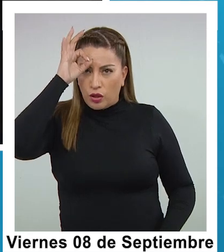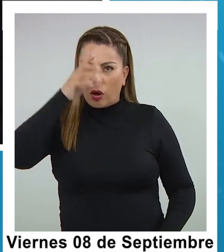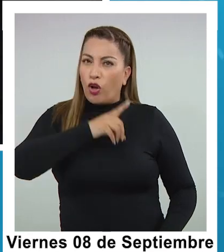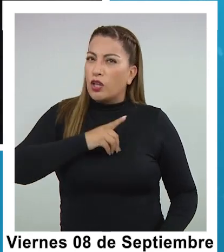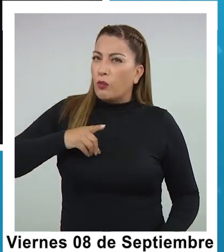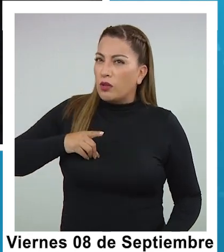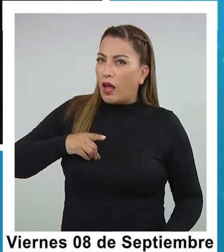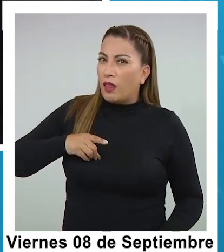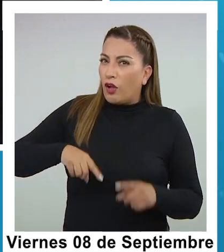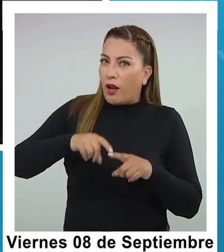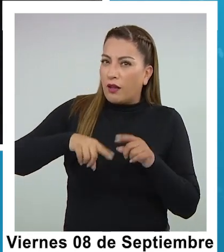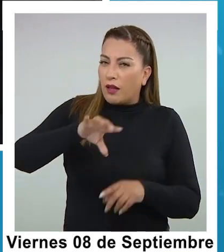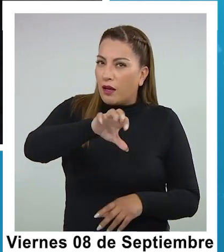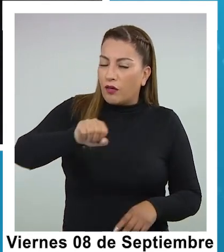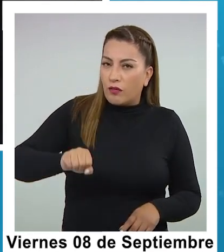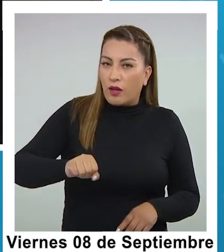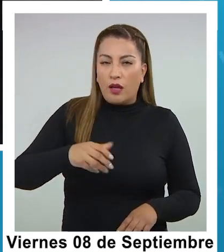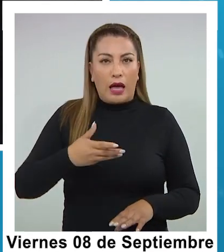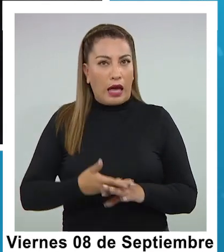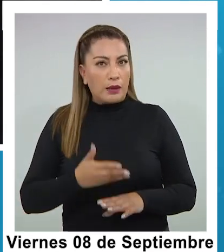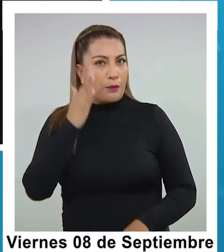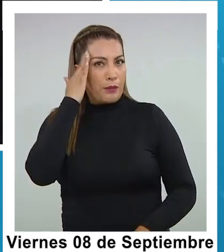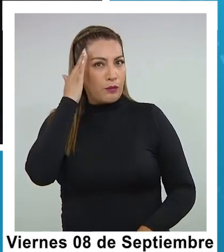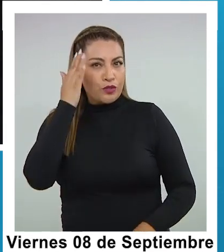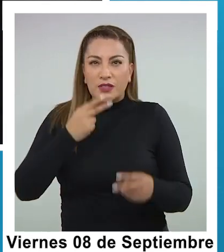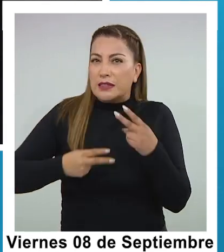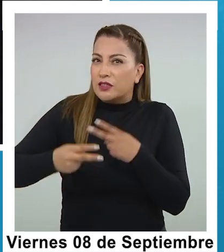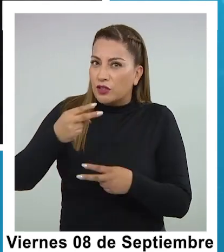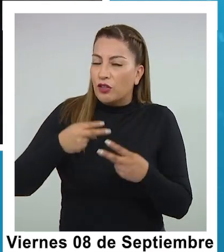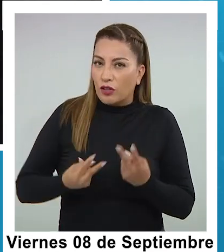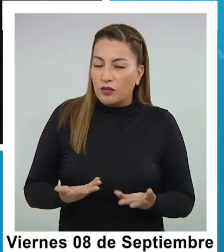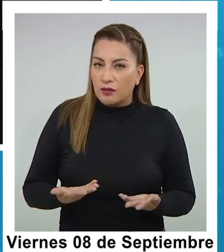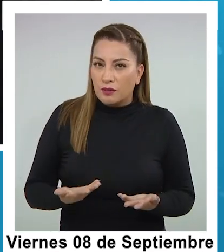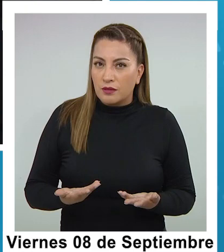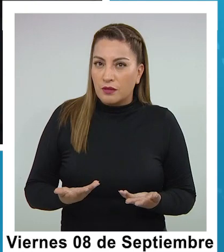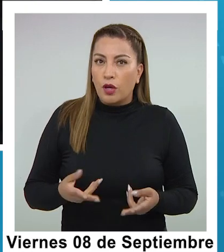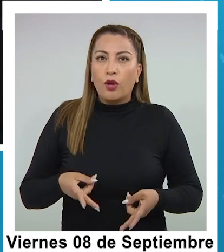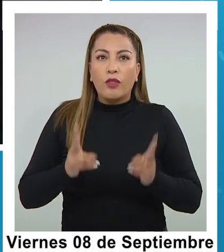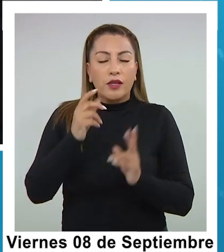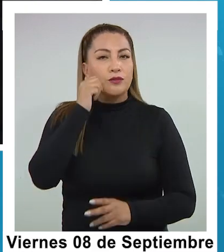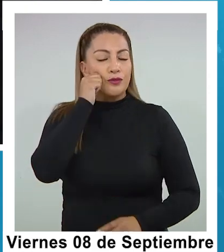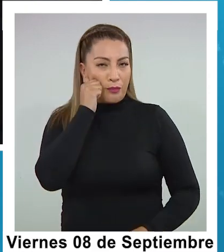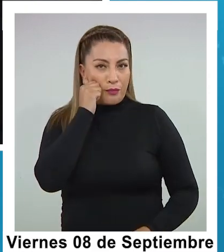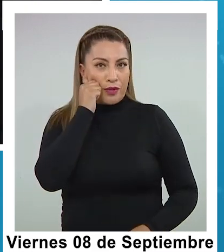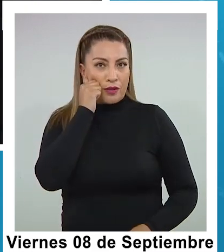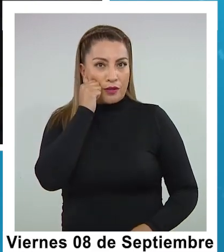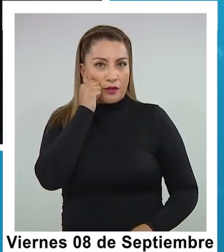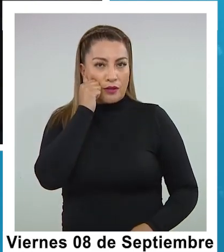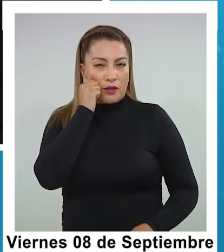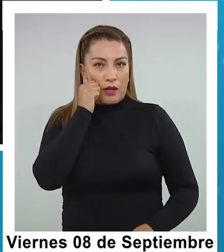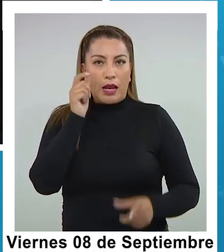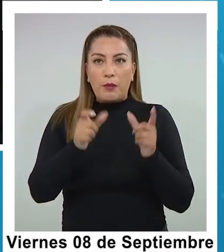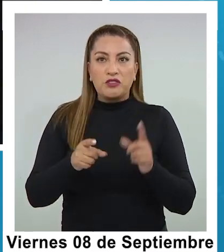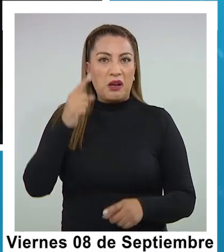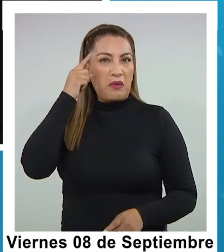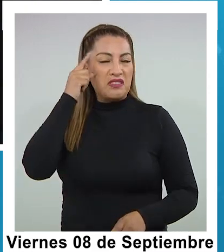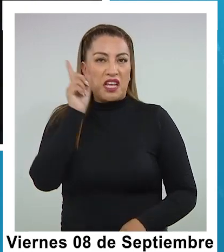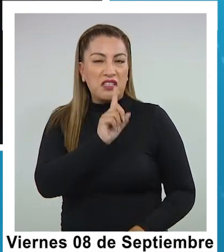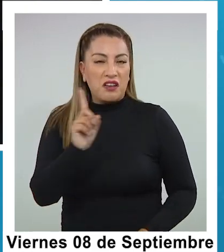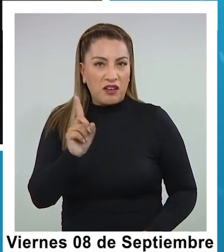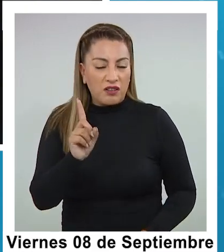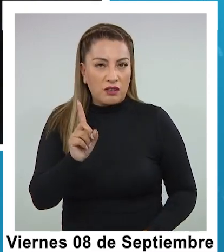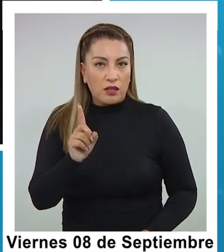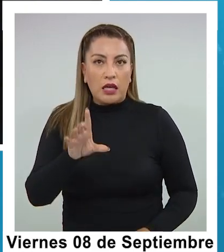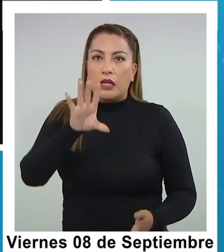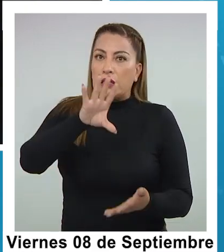usurpados? Porque hay un tema de memoria histórica que tiene que ver con los derechos humanos, que tiene que ver con el negacionismo, pues si